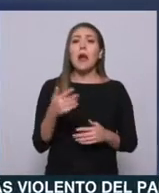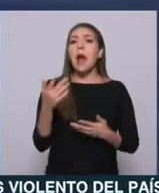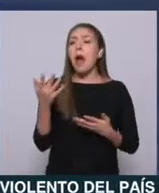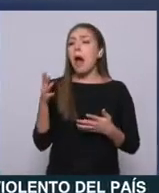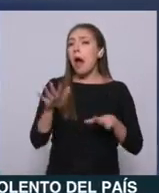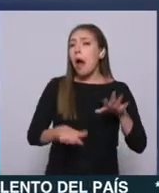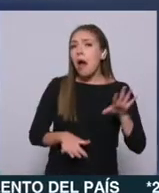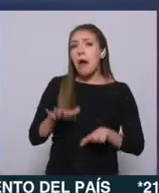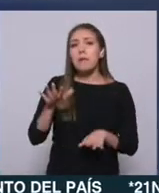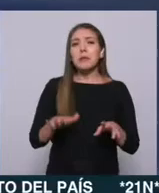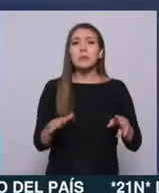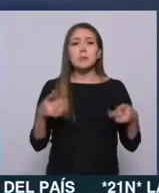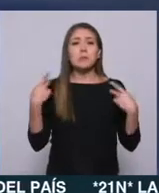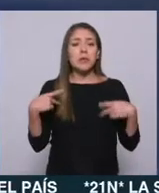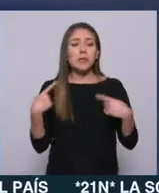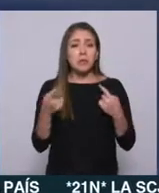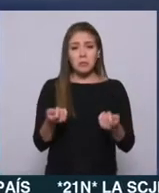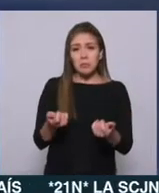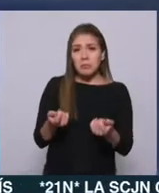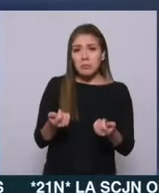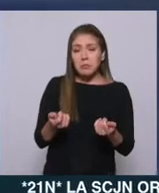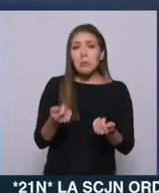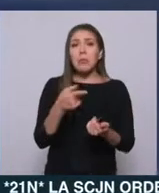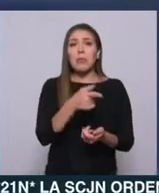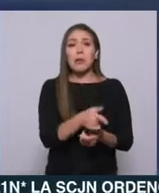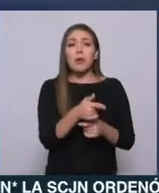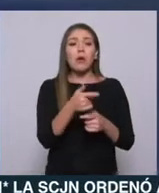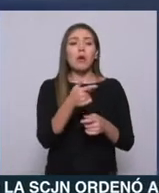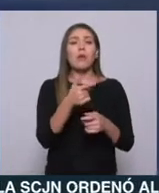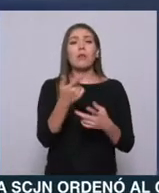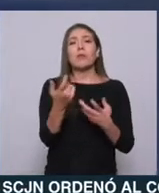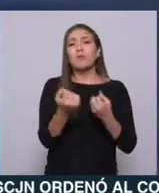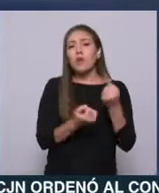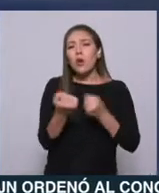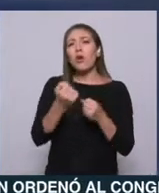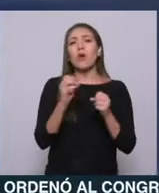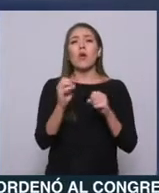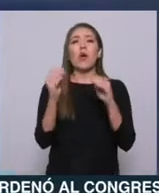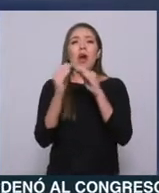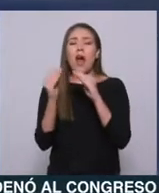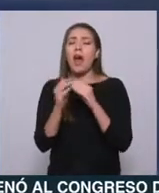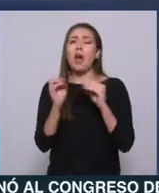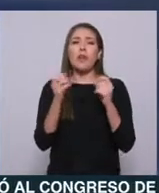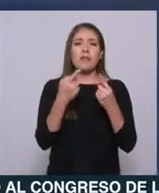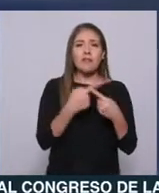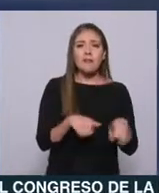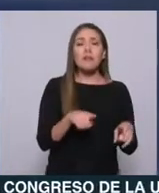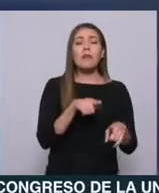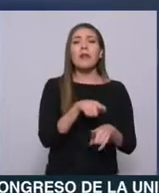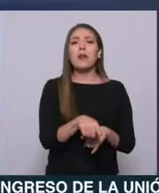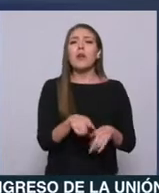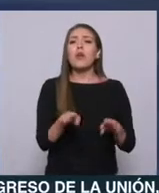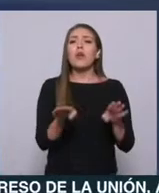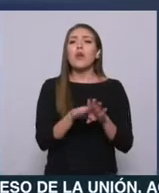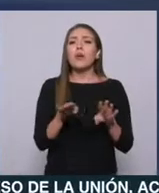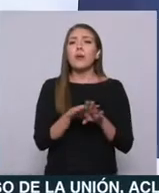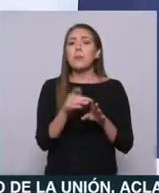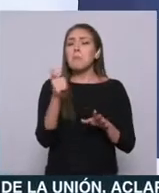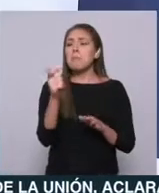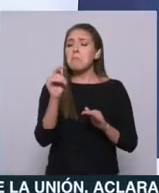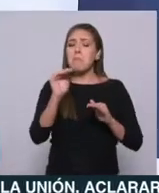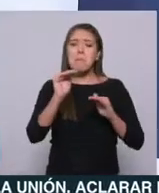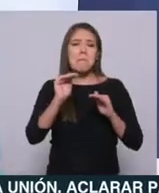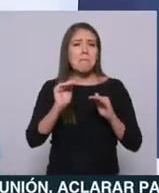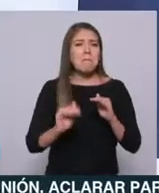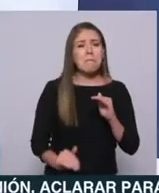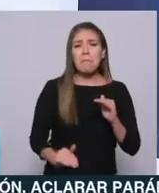gente, se lleva la pieza o el producto o lo que sea la obra en lo que le llamamos la salida, que es un precio muy bajo. Siempre salen